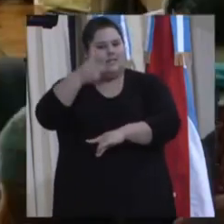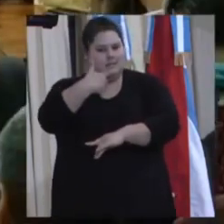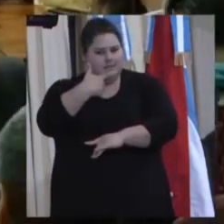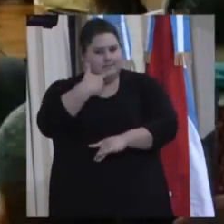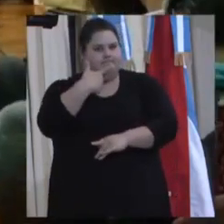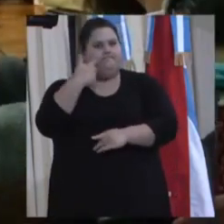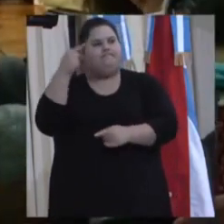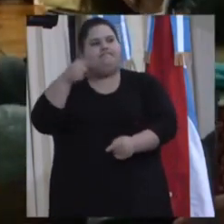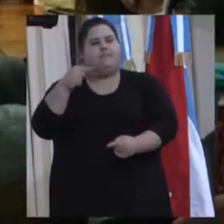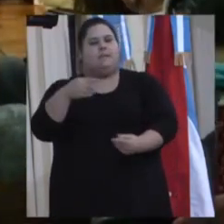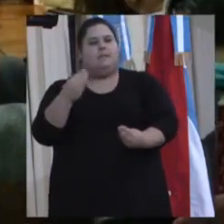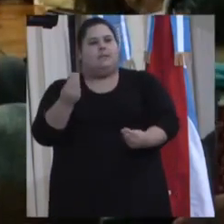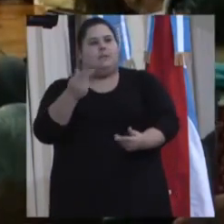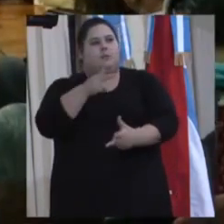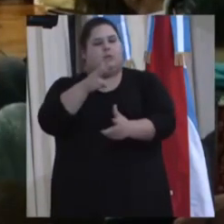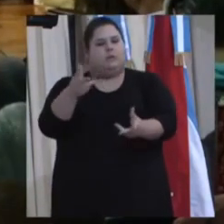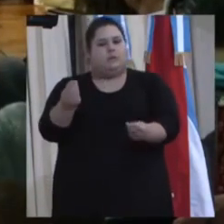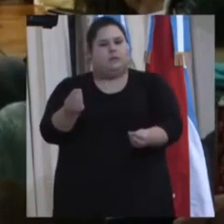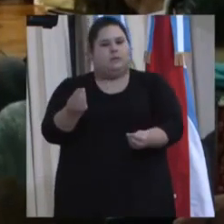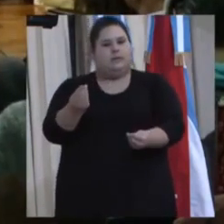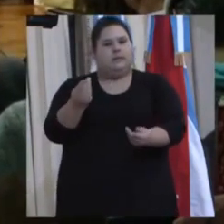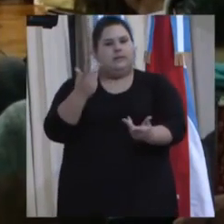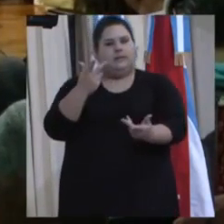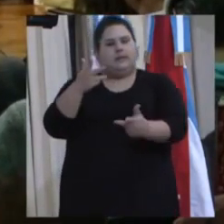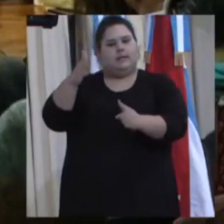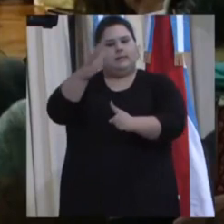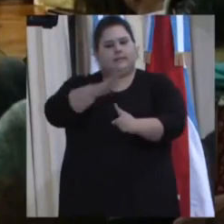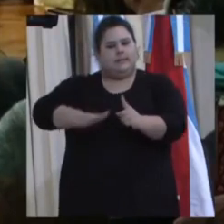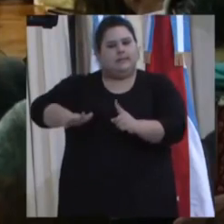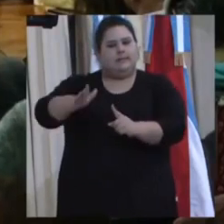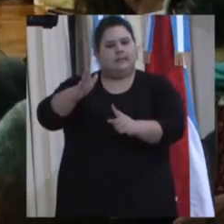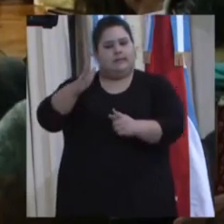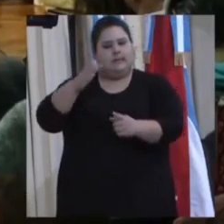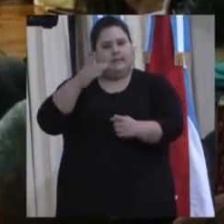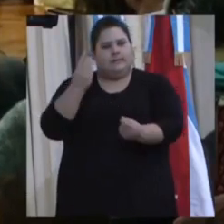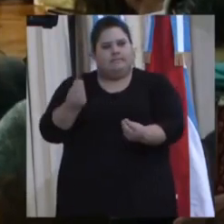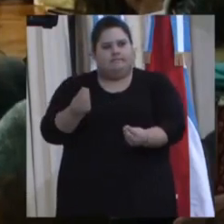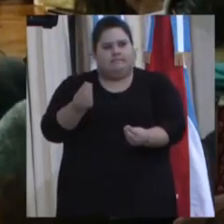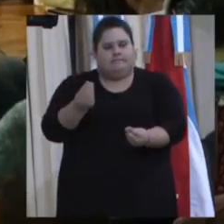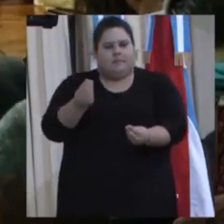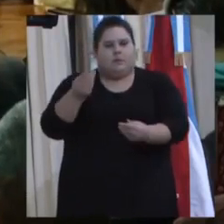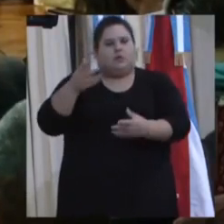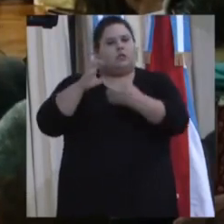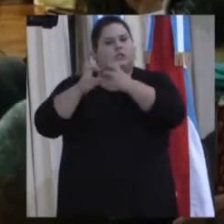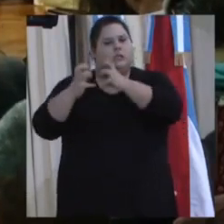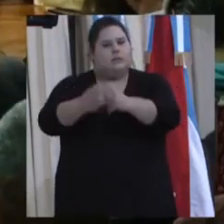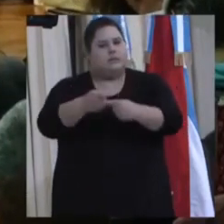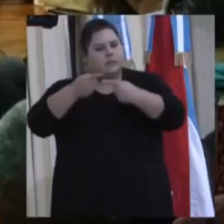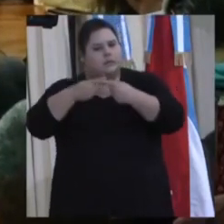sentido uno puede decir que giró en los debates, sobre todo en las discusiones